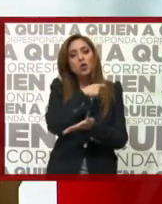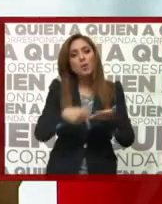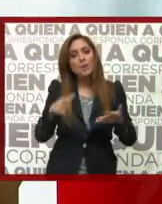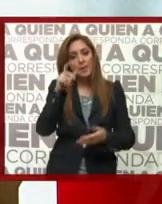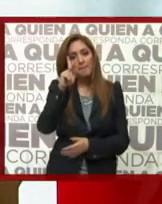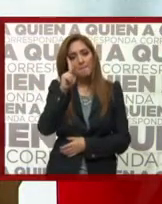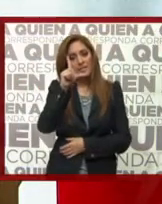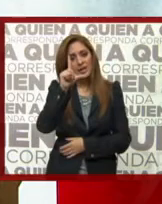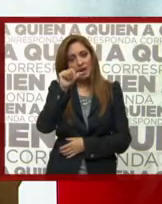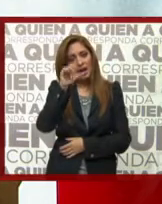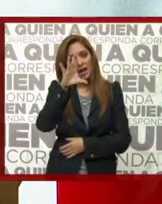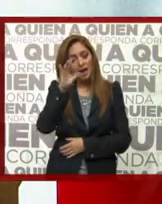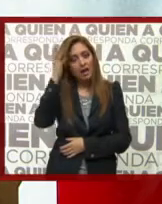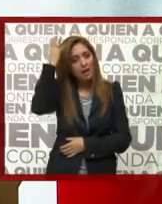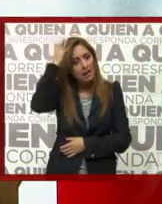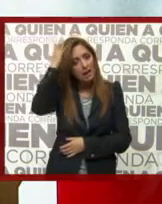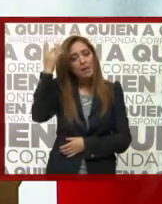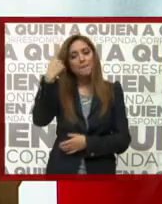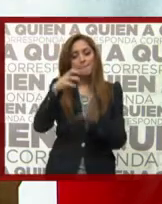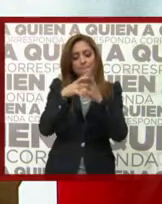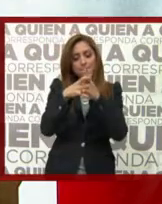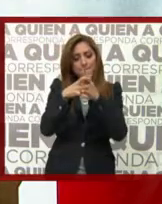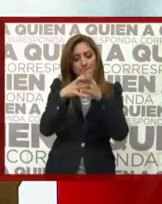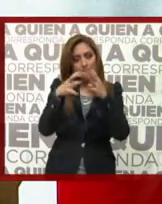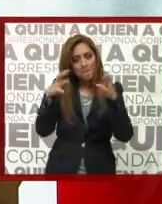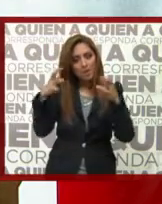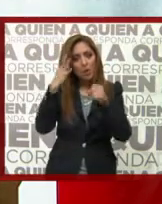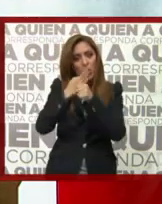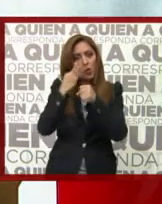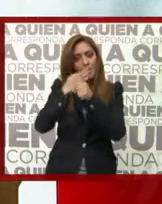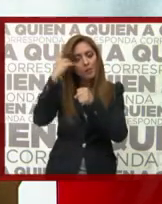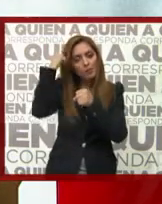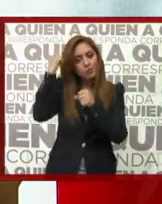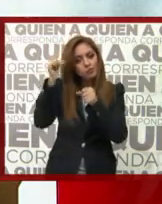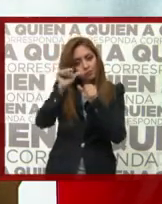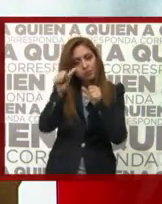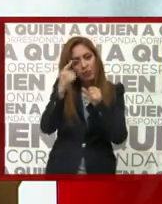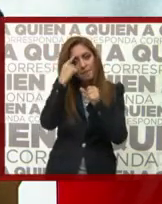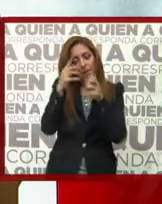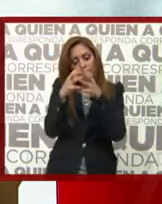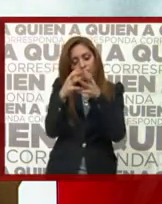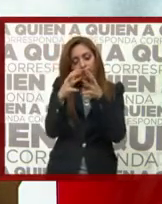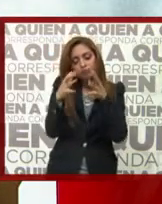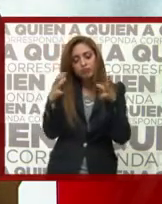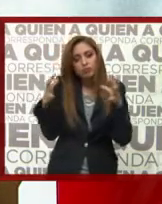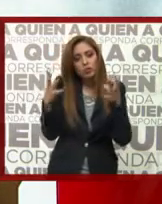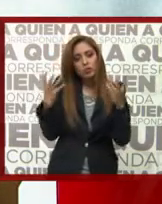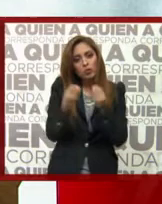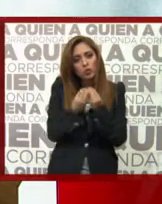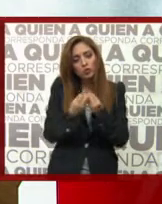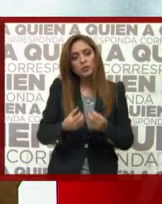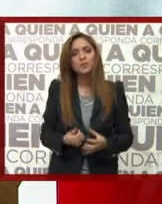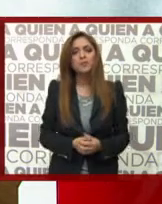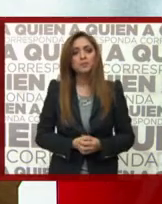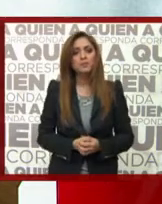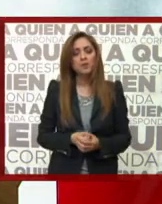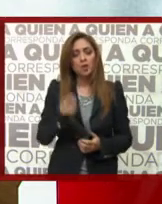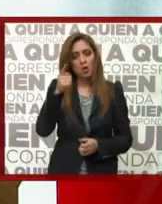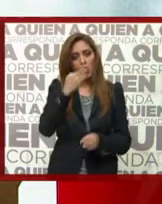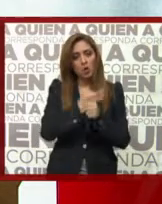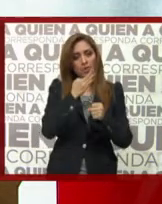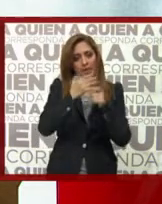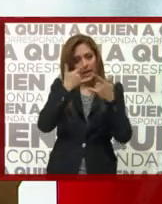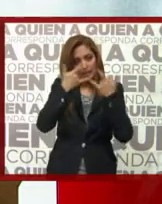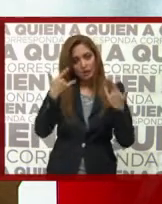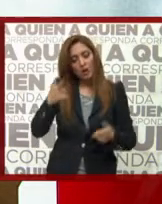una placa que es elástica porque tiene hueco en la cabeza para que vaya creciendo y estirando con él. Entonces está en Facebook la